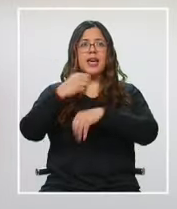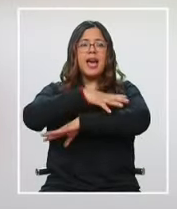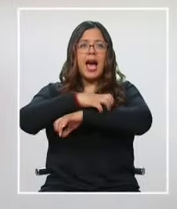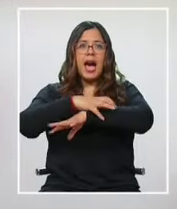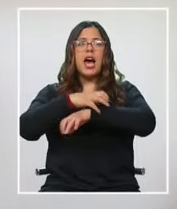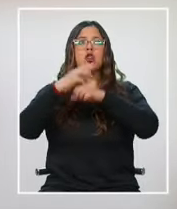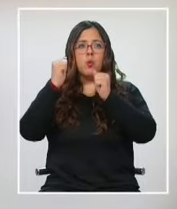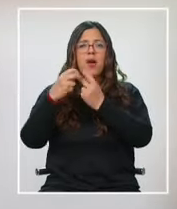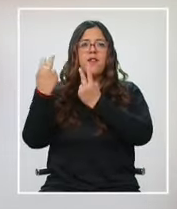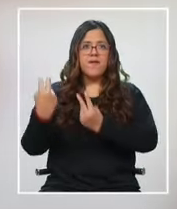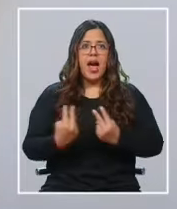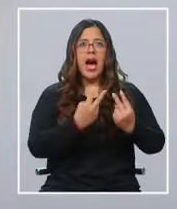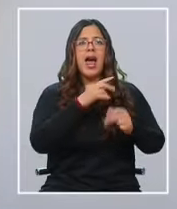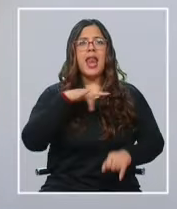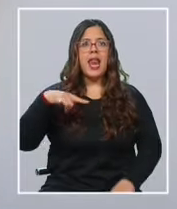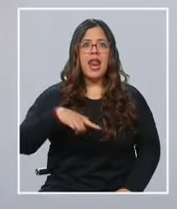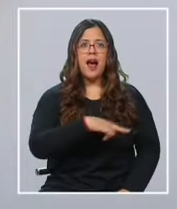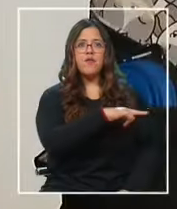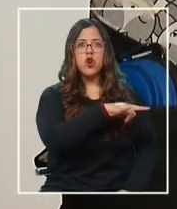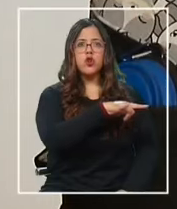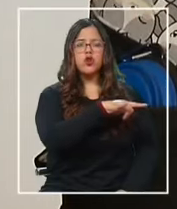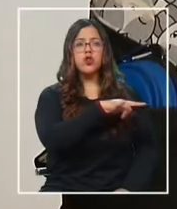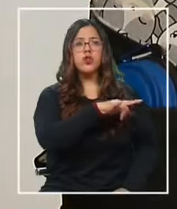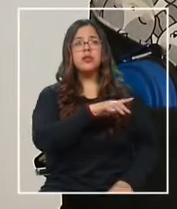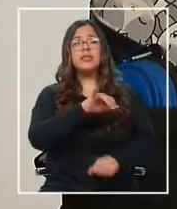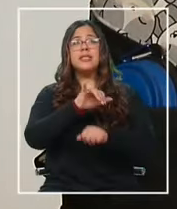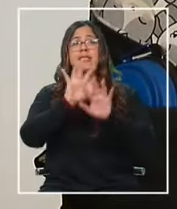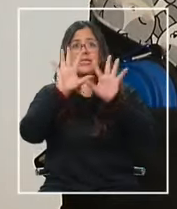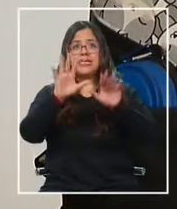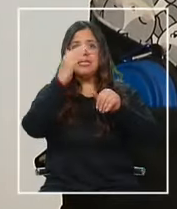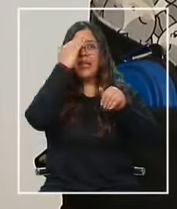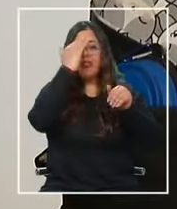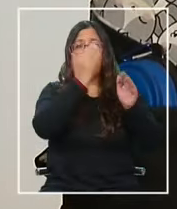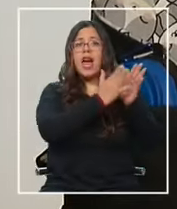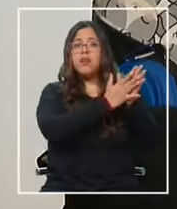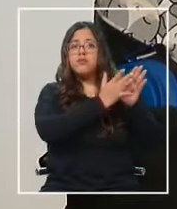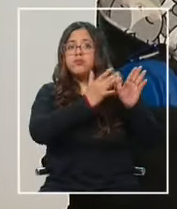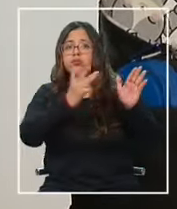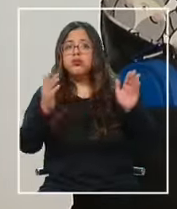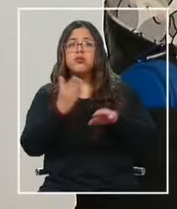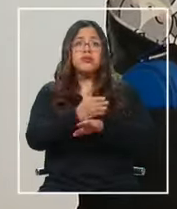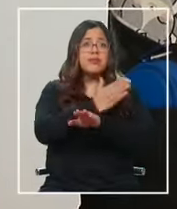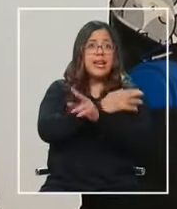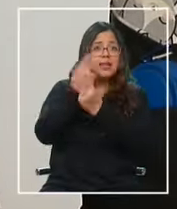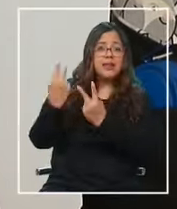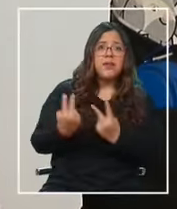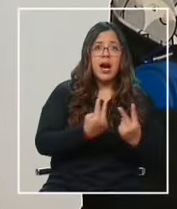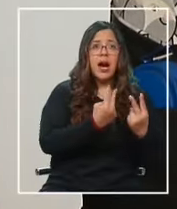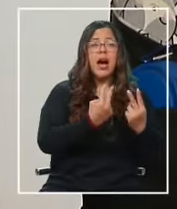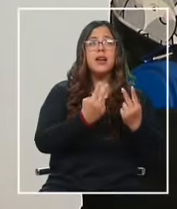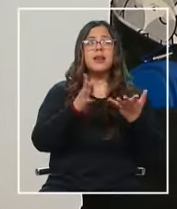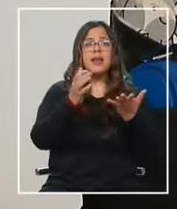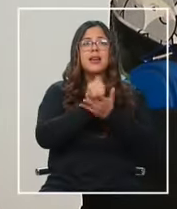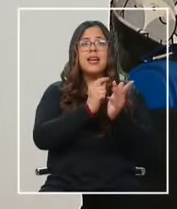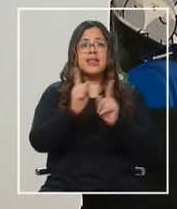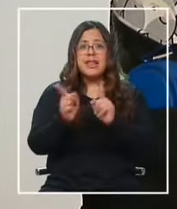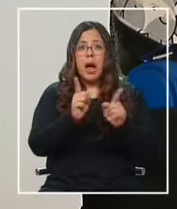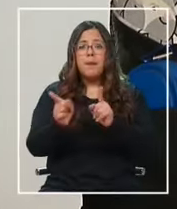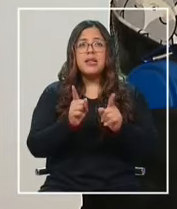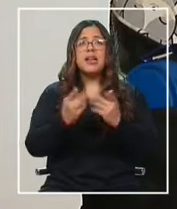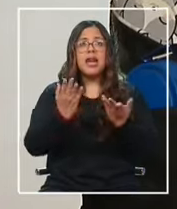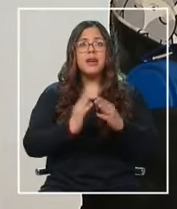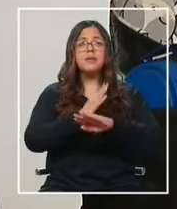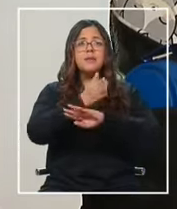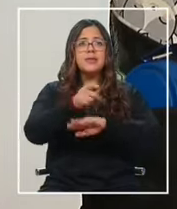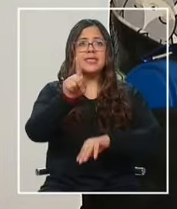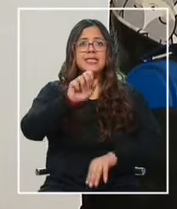facultada para viajar en avión. Luego de eso tienes 10 días, muy importante, antes de viajar. Tienes que hacer los trámites en esos 10 días de ir